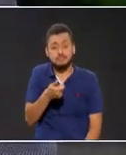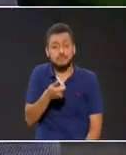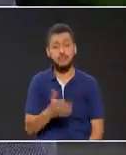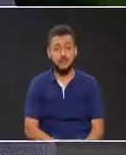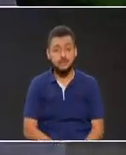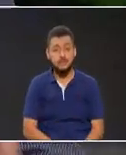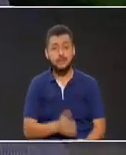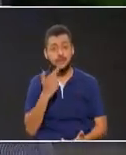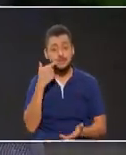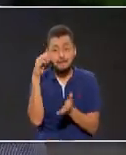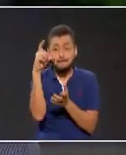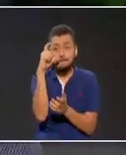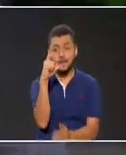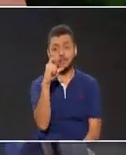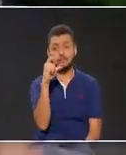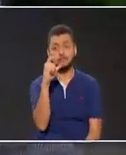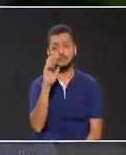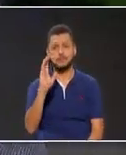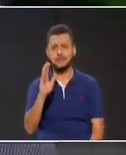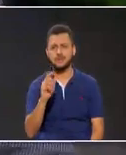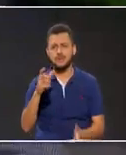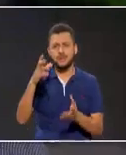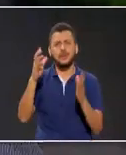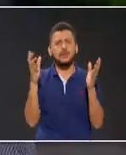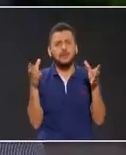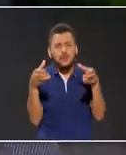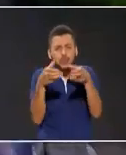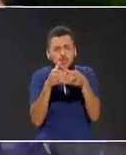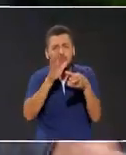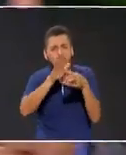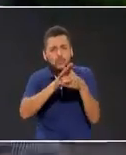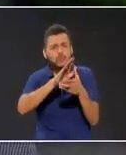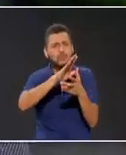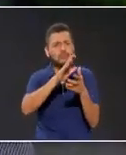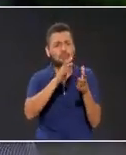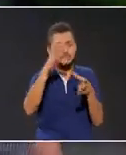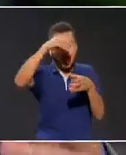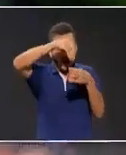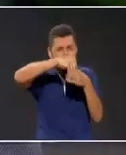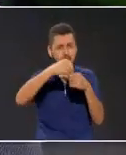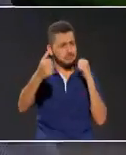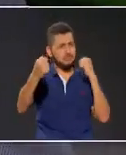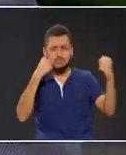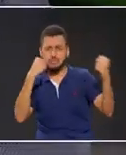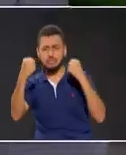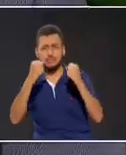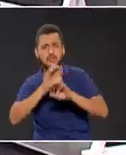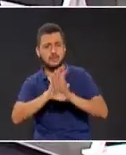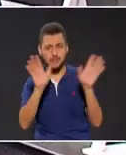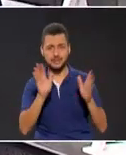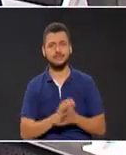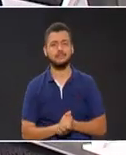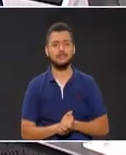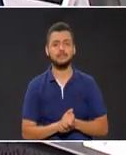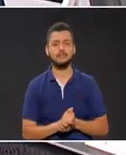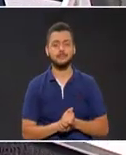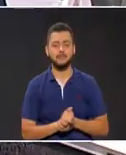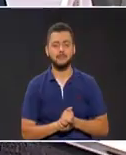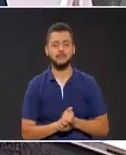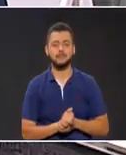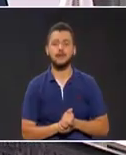mejores sedes. No más clubes de vida haciendo ejercicio en la calle o por ahí en una sede de acción comunal. Hablando, por ejemplo, de eso,